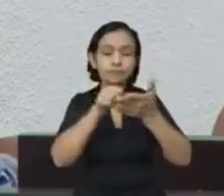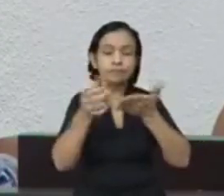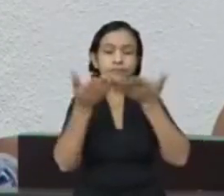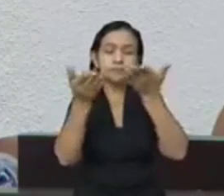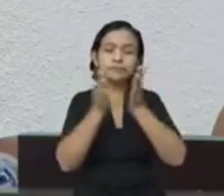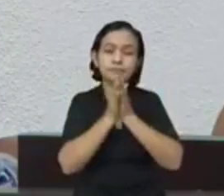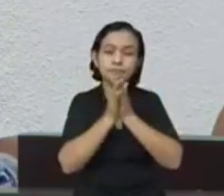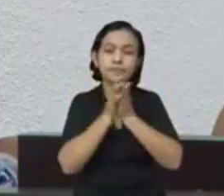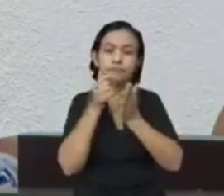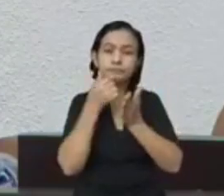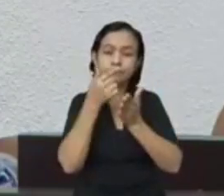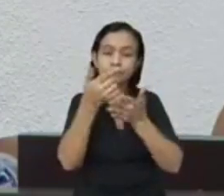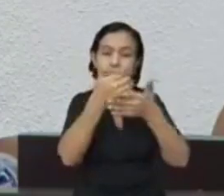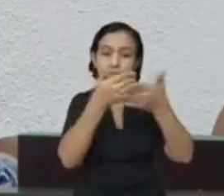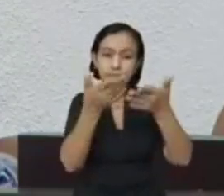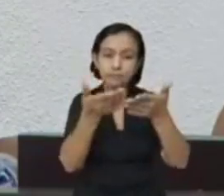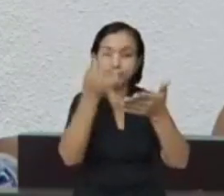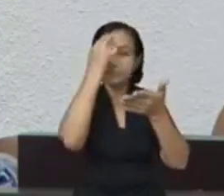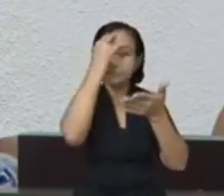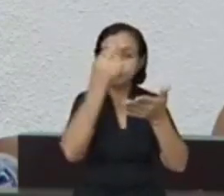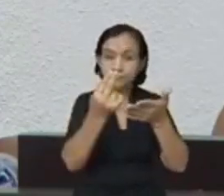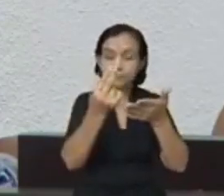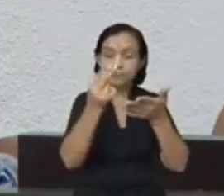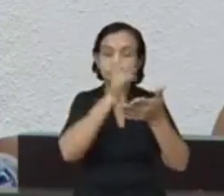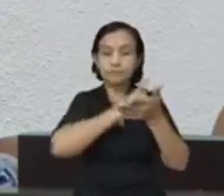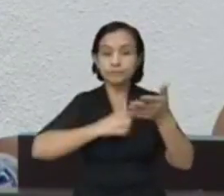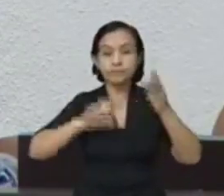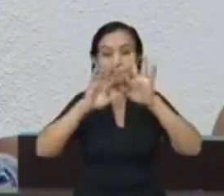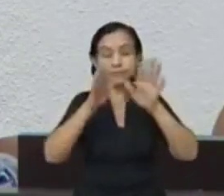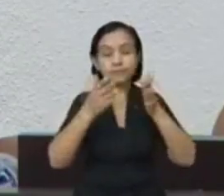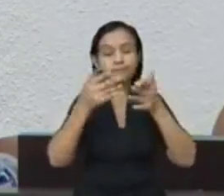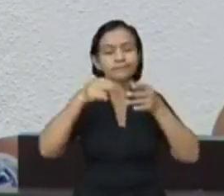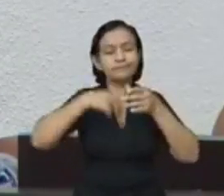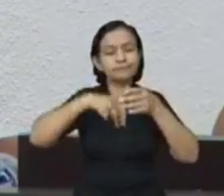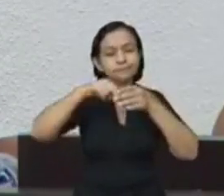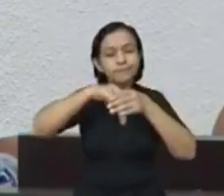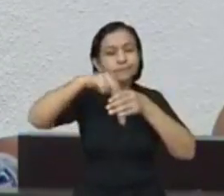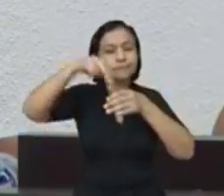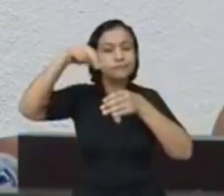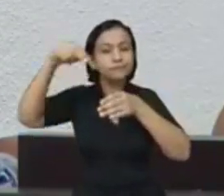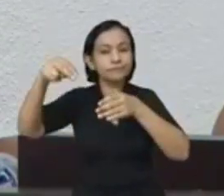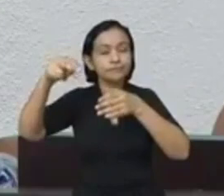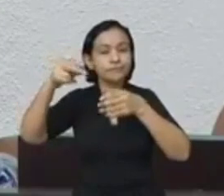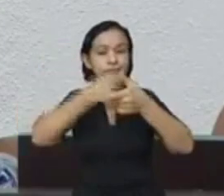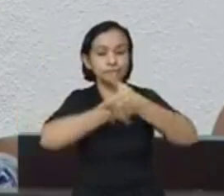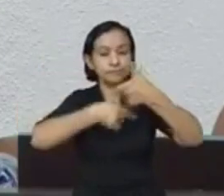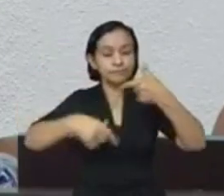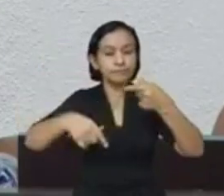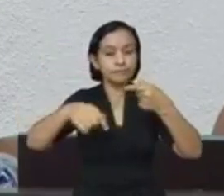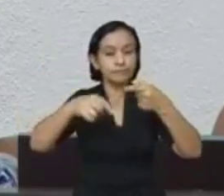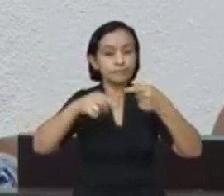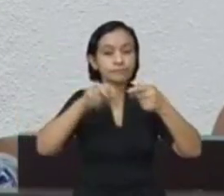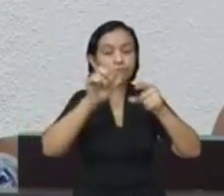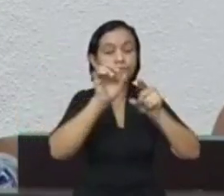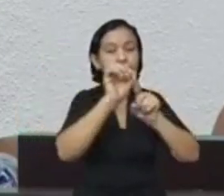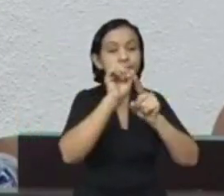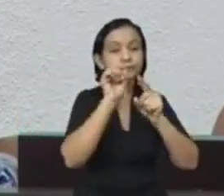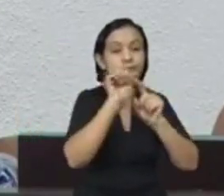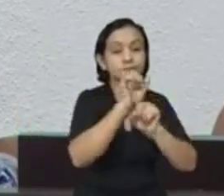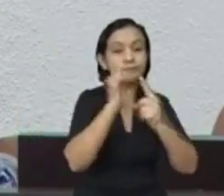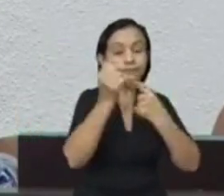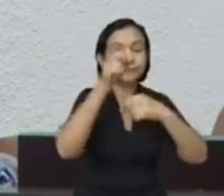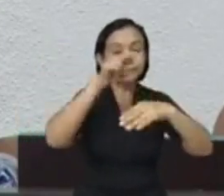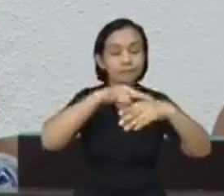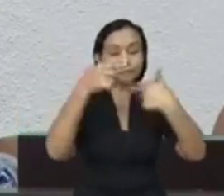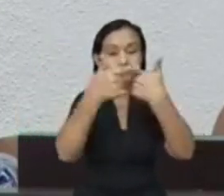le solicito a usted, honorable diputada, elevar mi renuncia ante la Presidencia de la Asamblea Nacional y